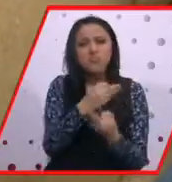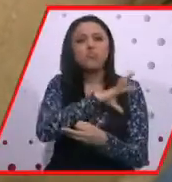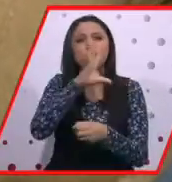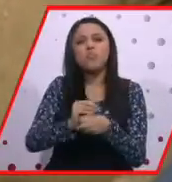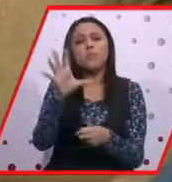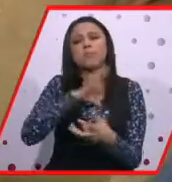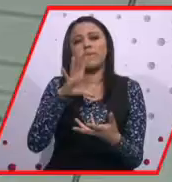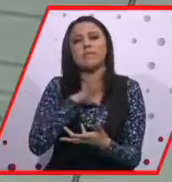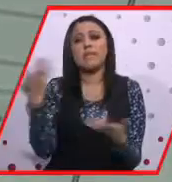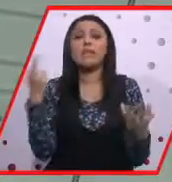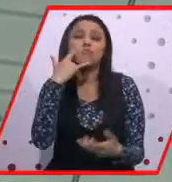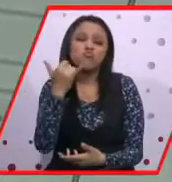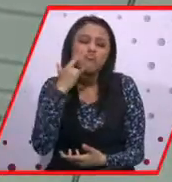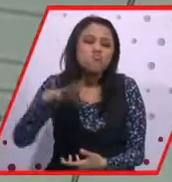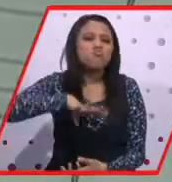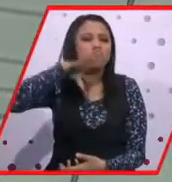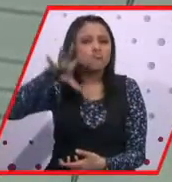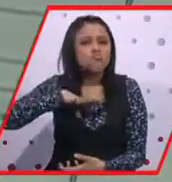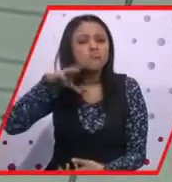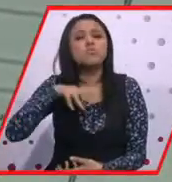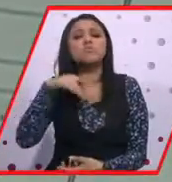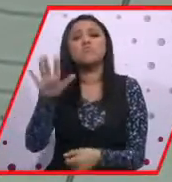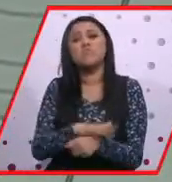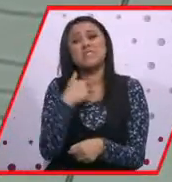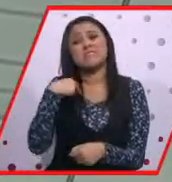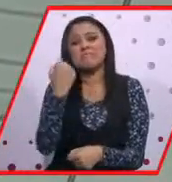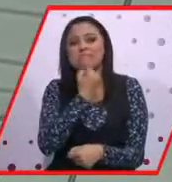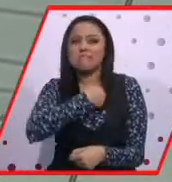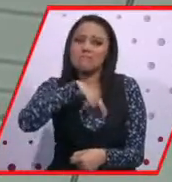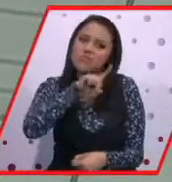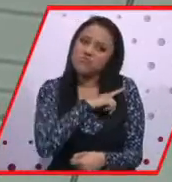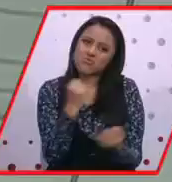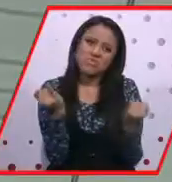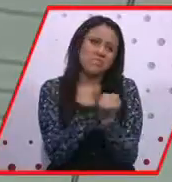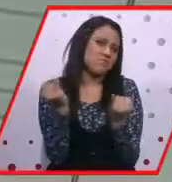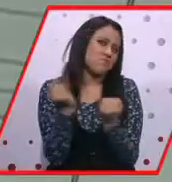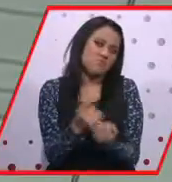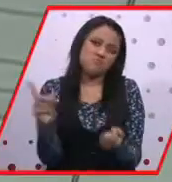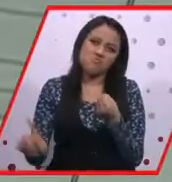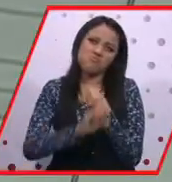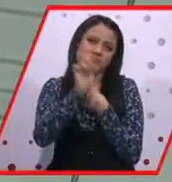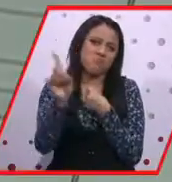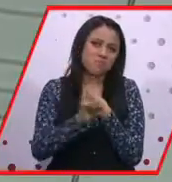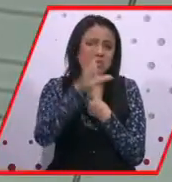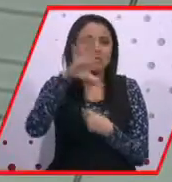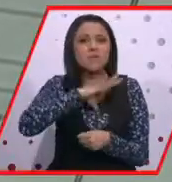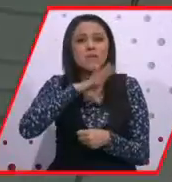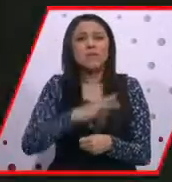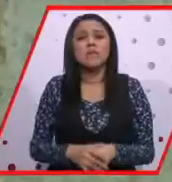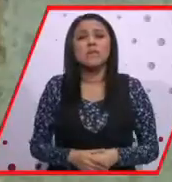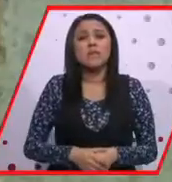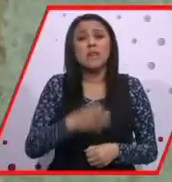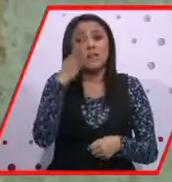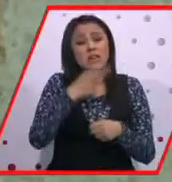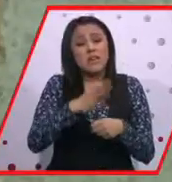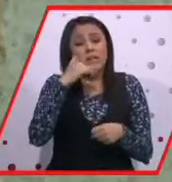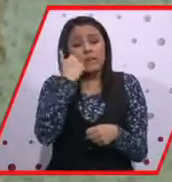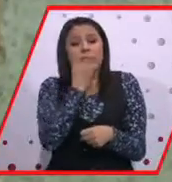sido suficientes, pues se ha descuidado tanto que su salud también está en riesgo. Ya te están para operarme